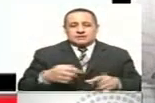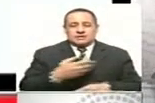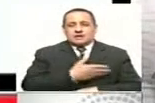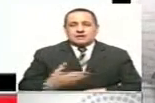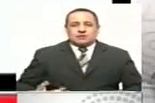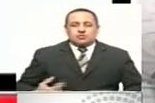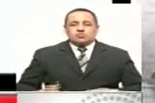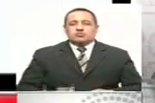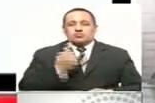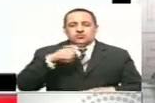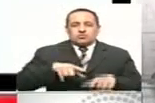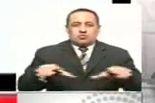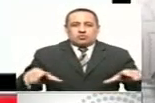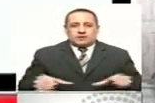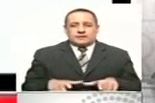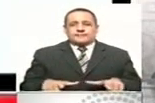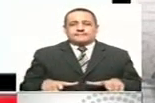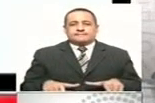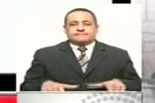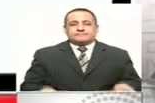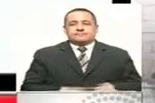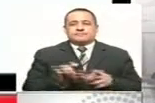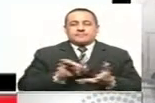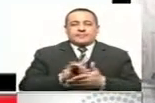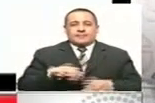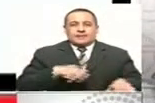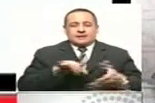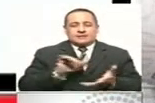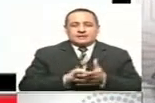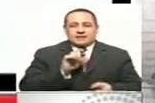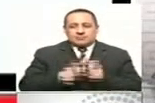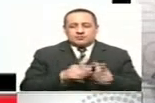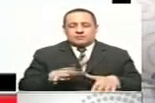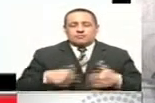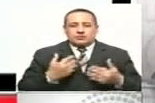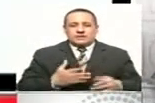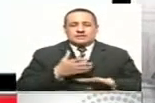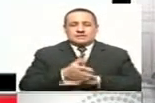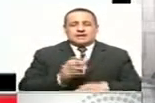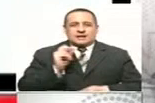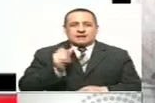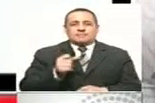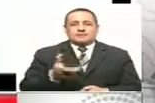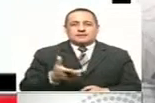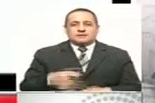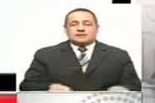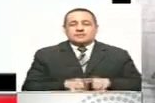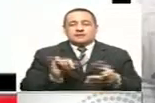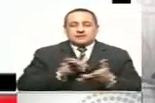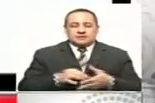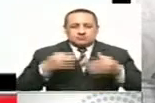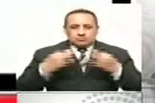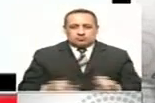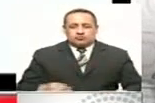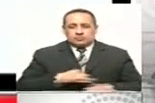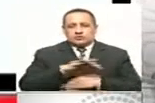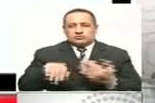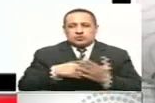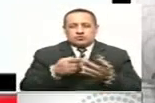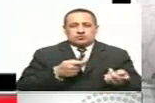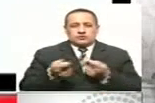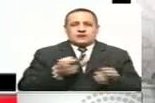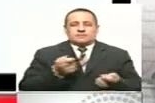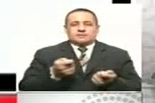un mismo lugar, hace que el ciudadano pueda acceder de manera rápida y efectiva a esta serie de